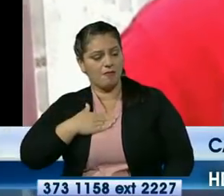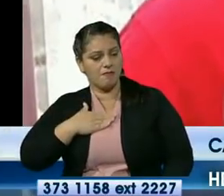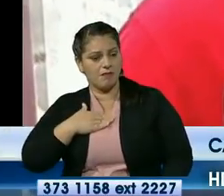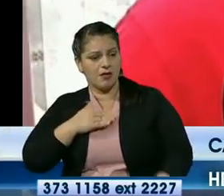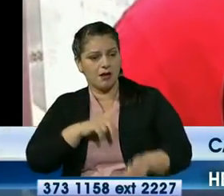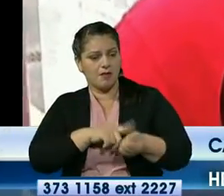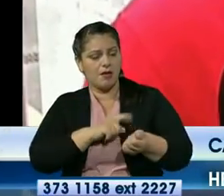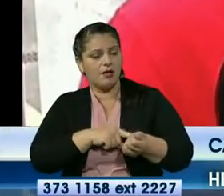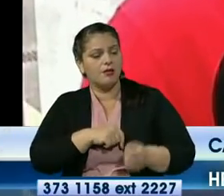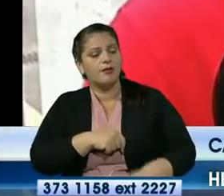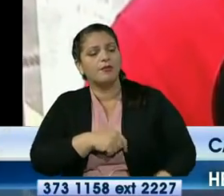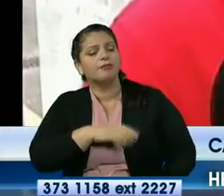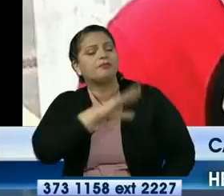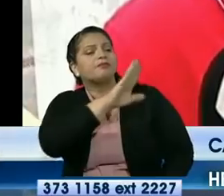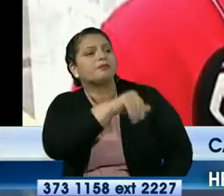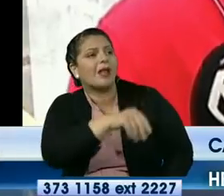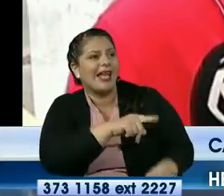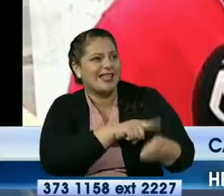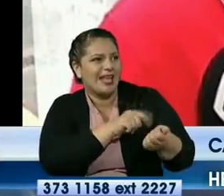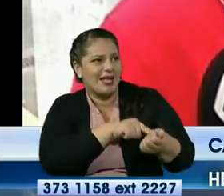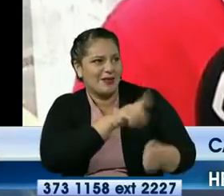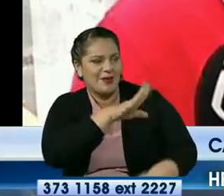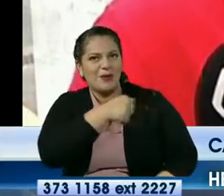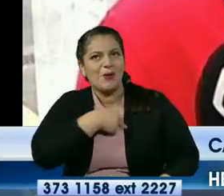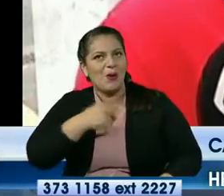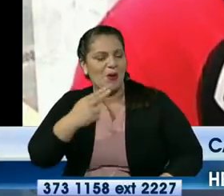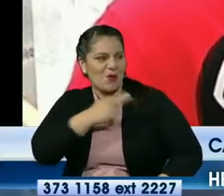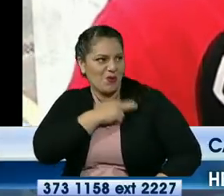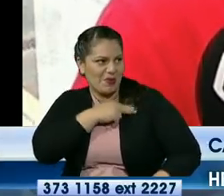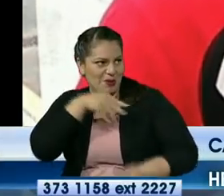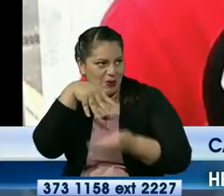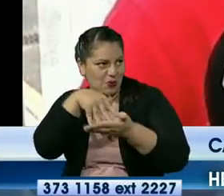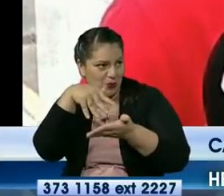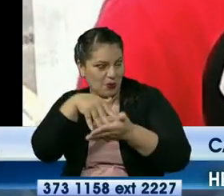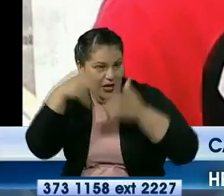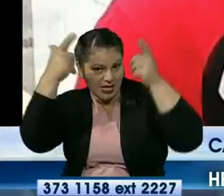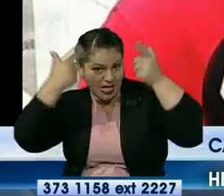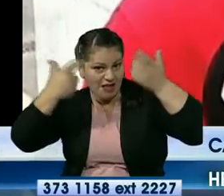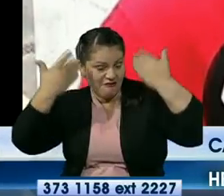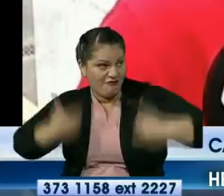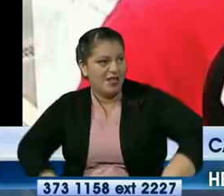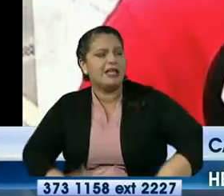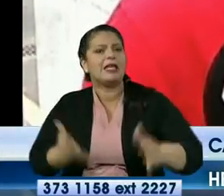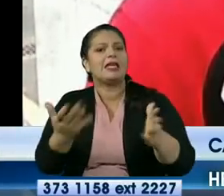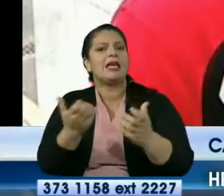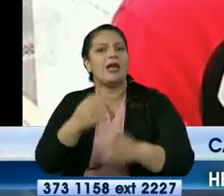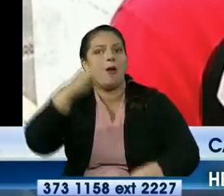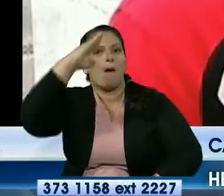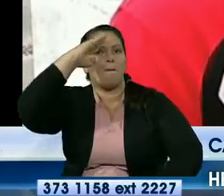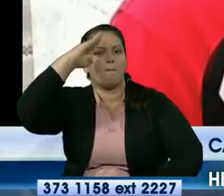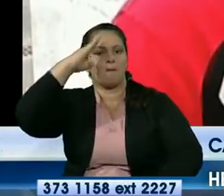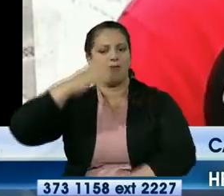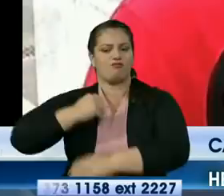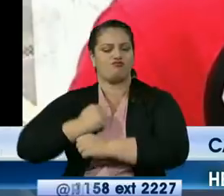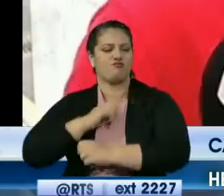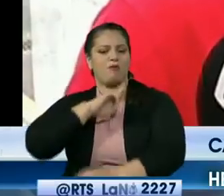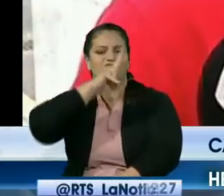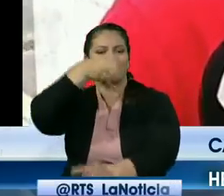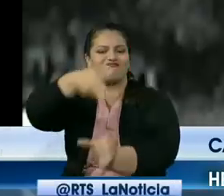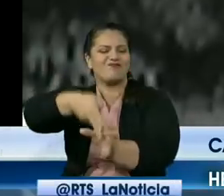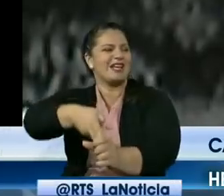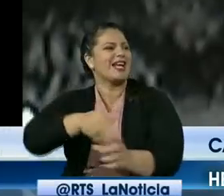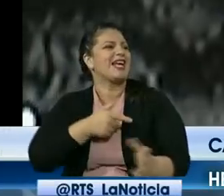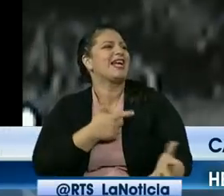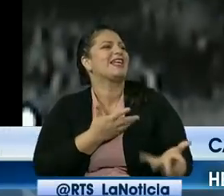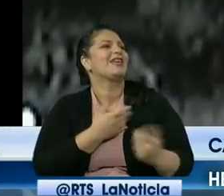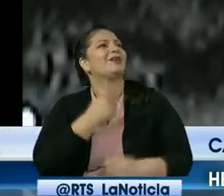vida militar con el título, quiero ser oficial del ejército. Pero ya se quedó el sueño de él. Pero